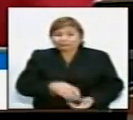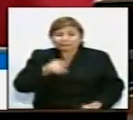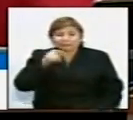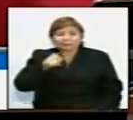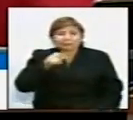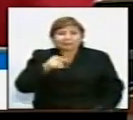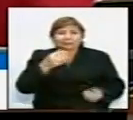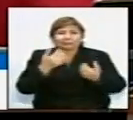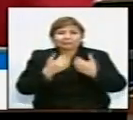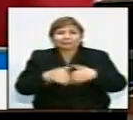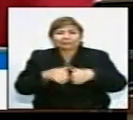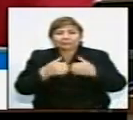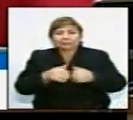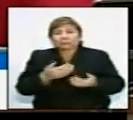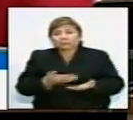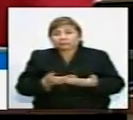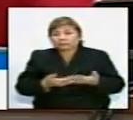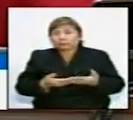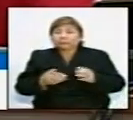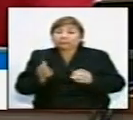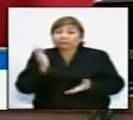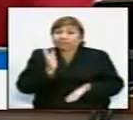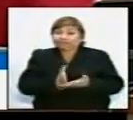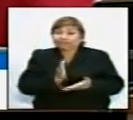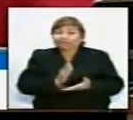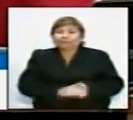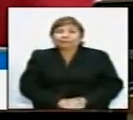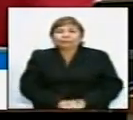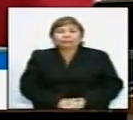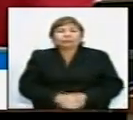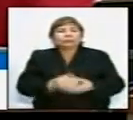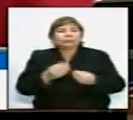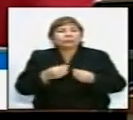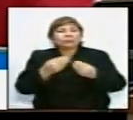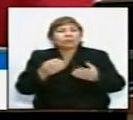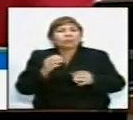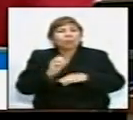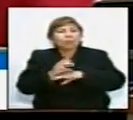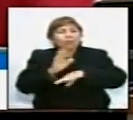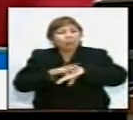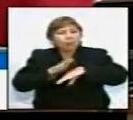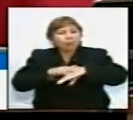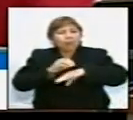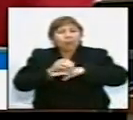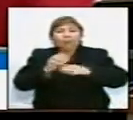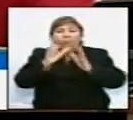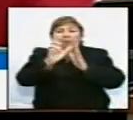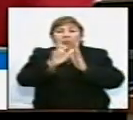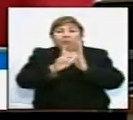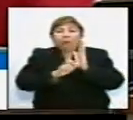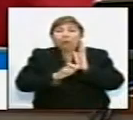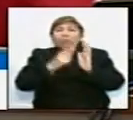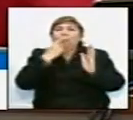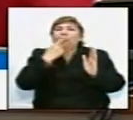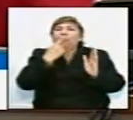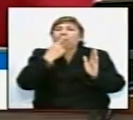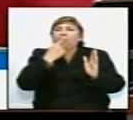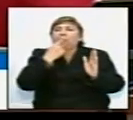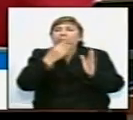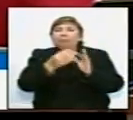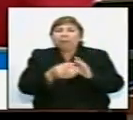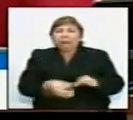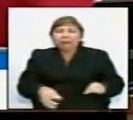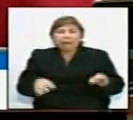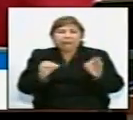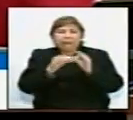empresa le aplican una sanción, se le aplica una amonestación, se le pone en una lista roja, ¿no? Entonces, creo que es bien